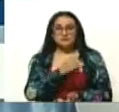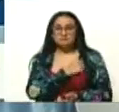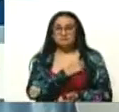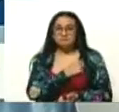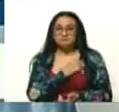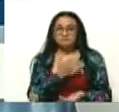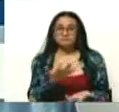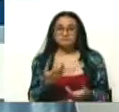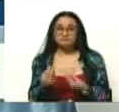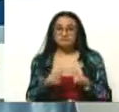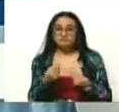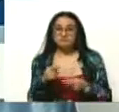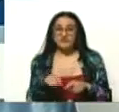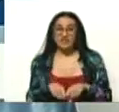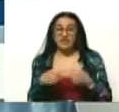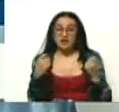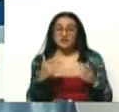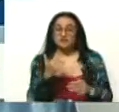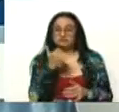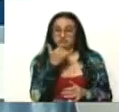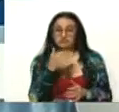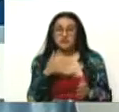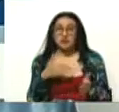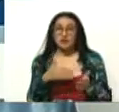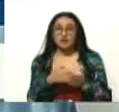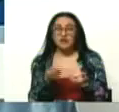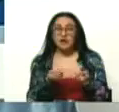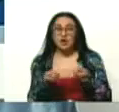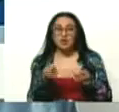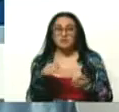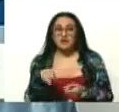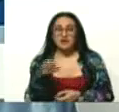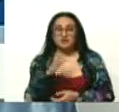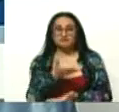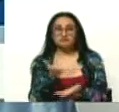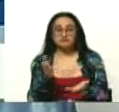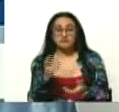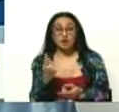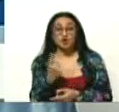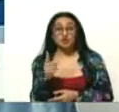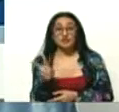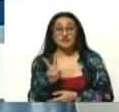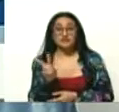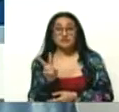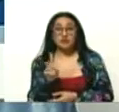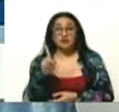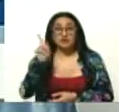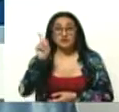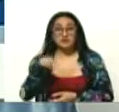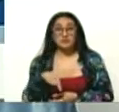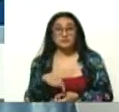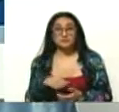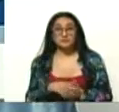lamentablemente se haga este daño incalculable a la juventud y a la sociedad, no solo venezolana, sino